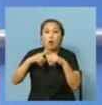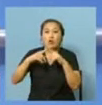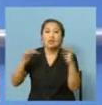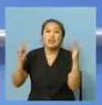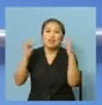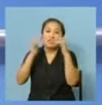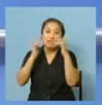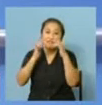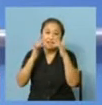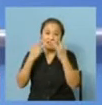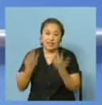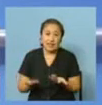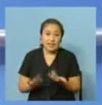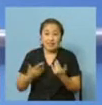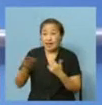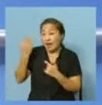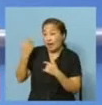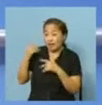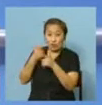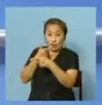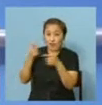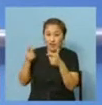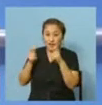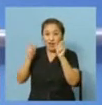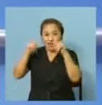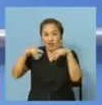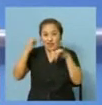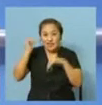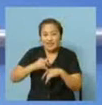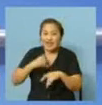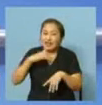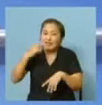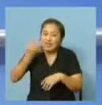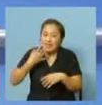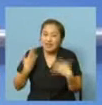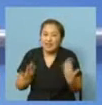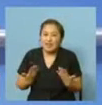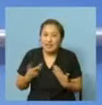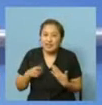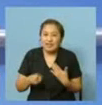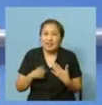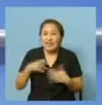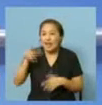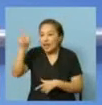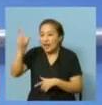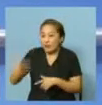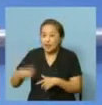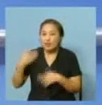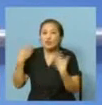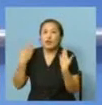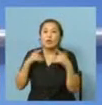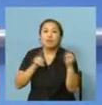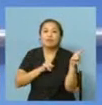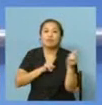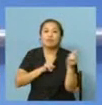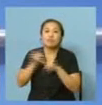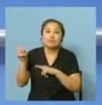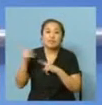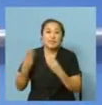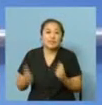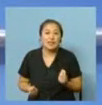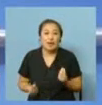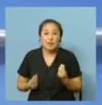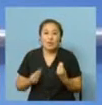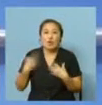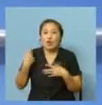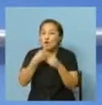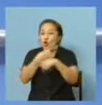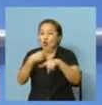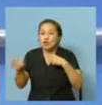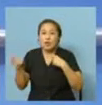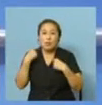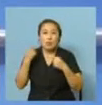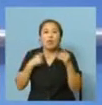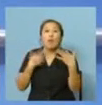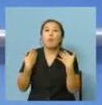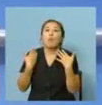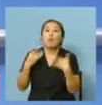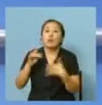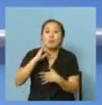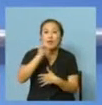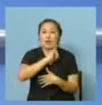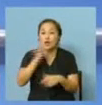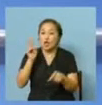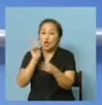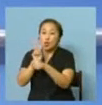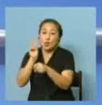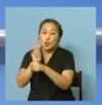web que eso era algo que no existía con anterioridad y que la verdad hace que el consumidor tenga más herramientas para poder y